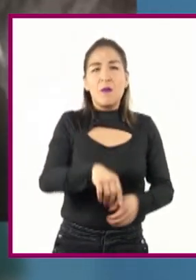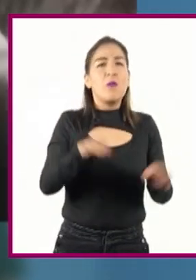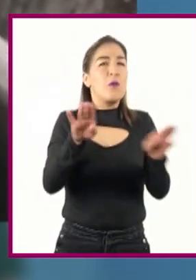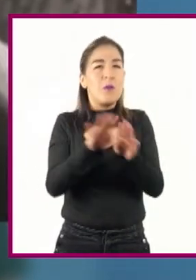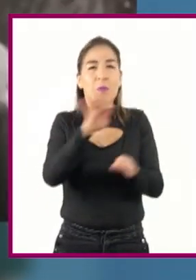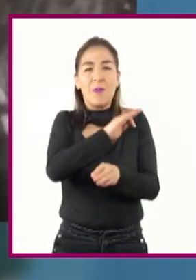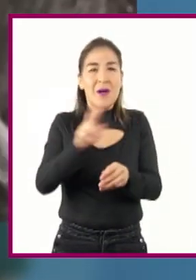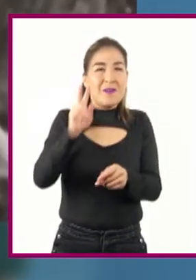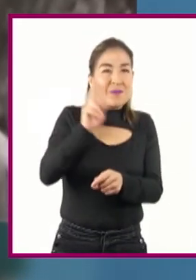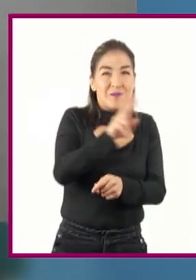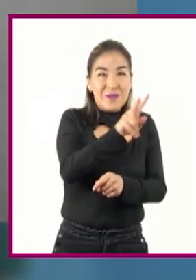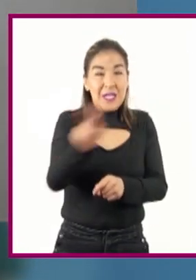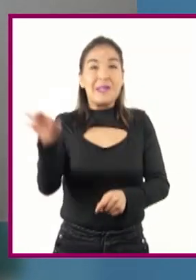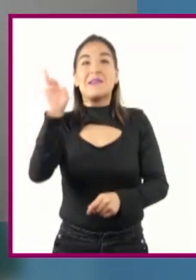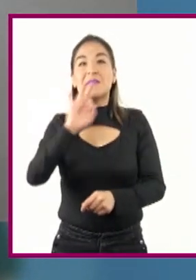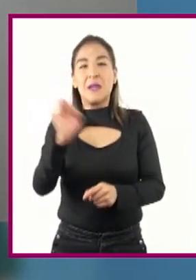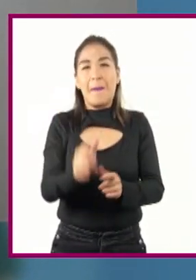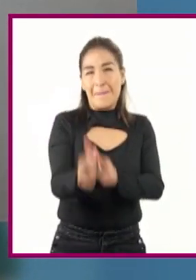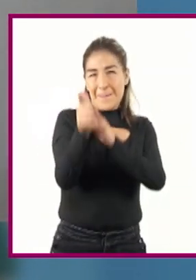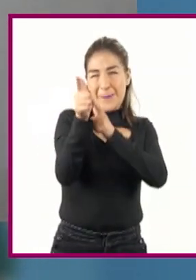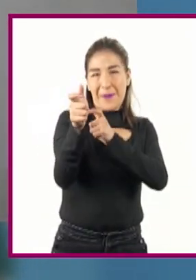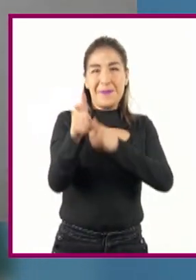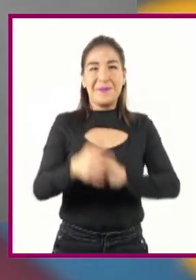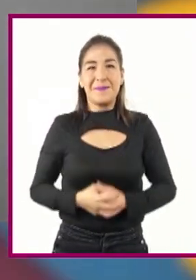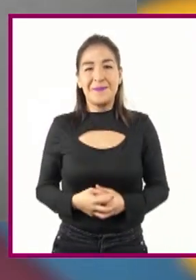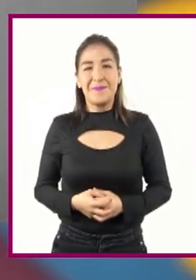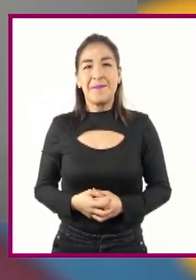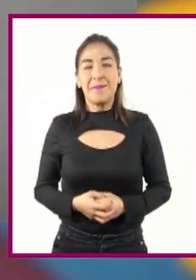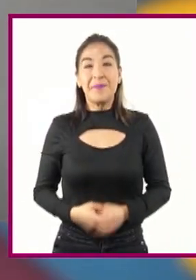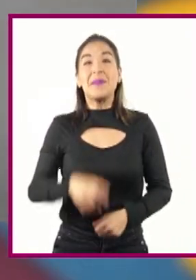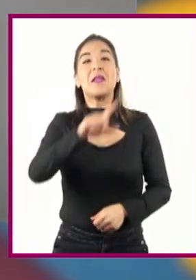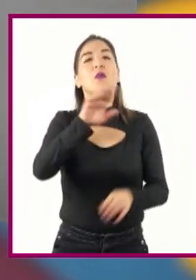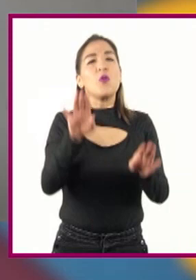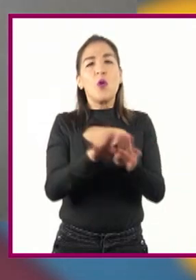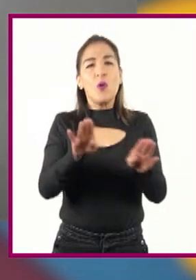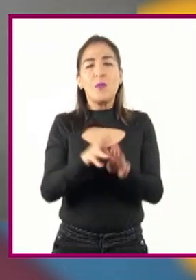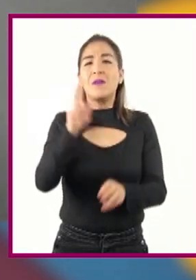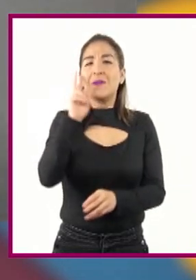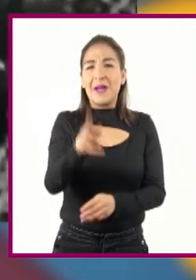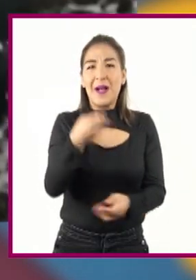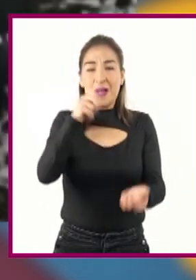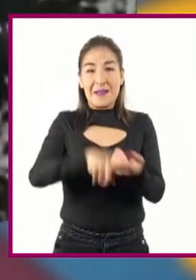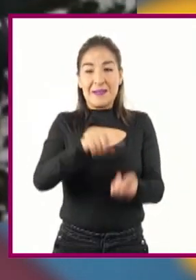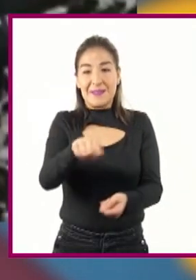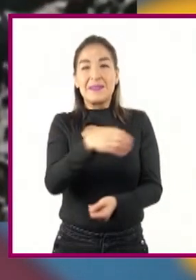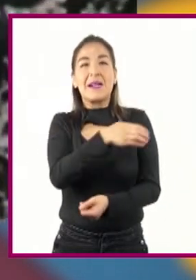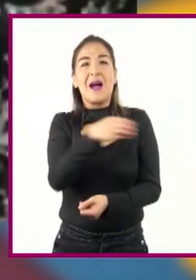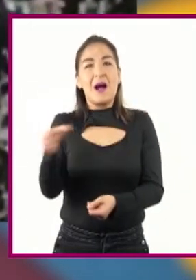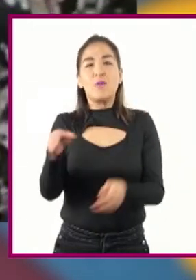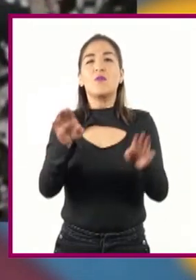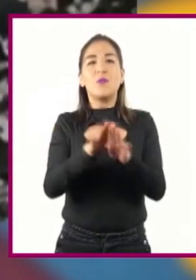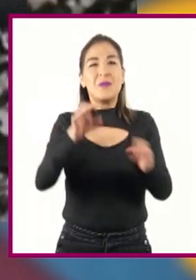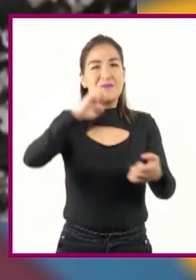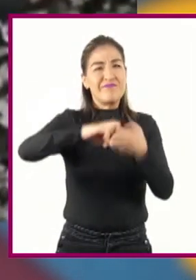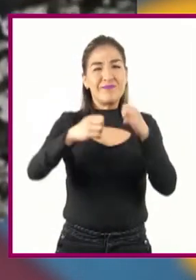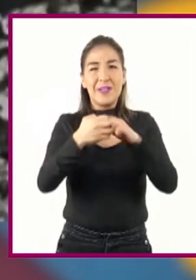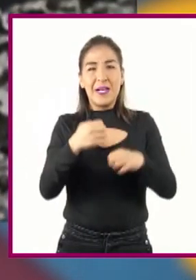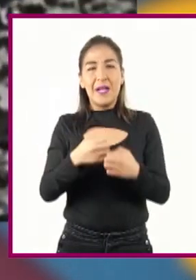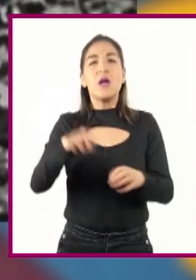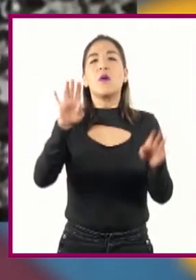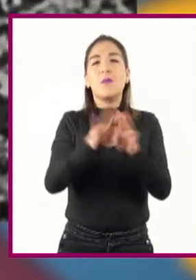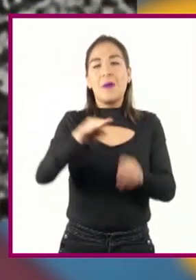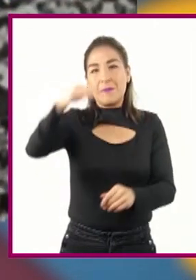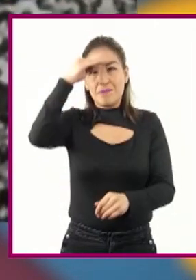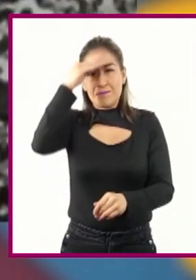observar y, si era el caso, disparar. Para poder divisar el campo enemigo sin riesgos, se